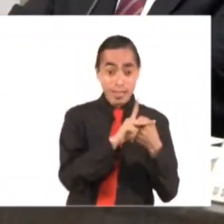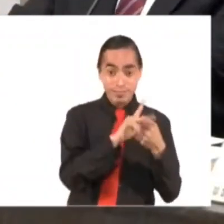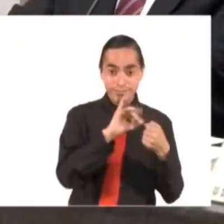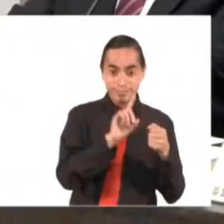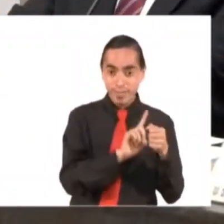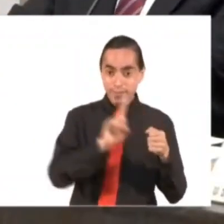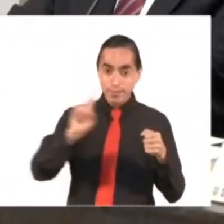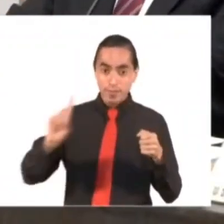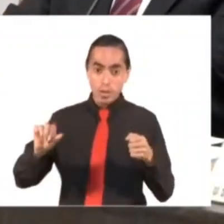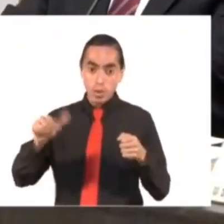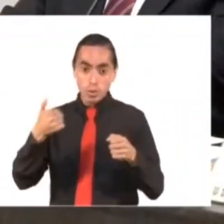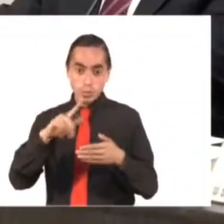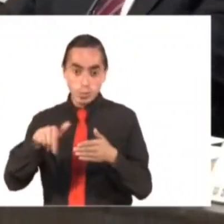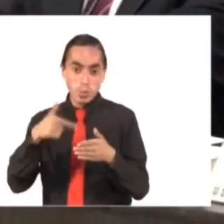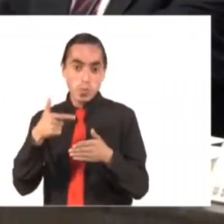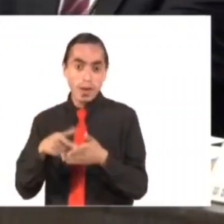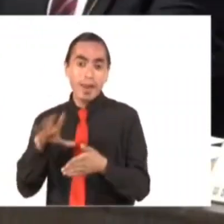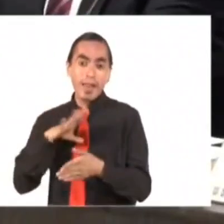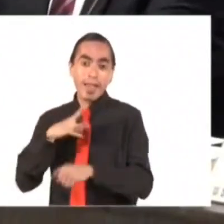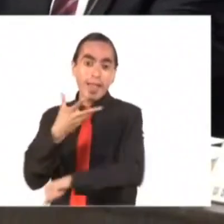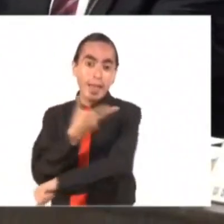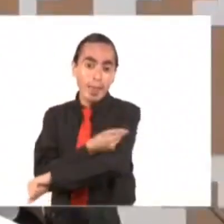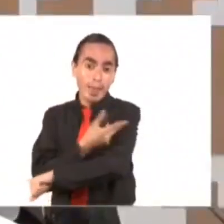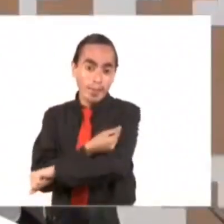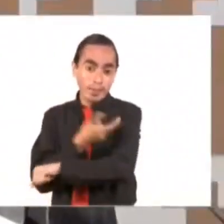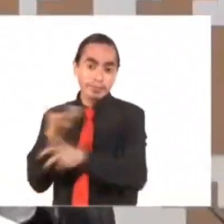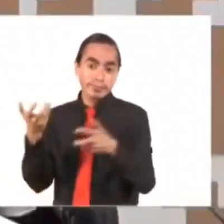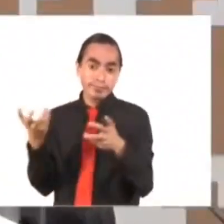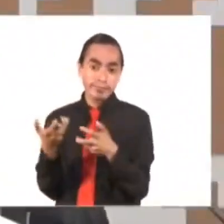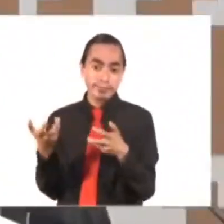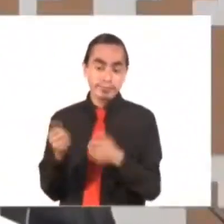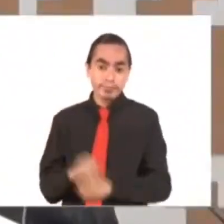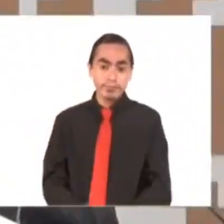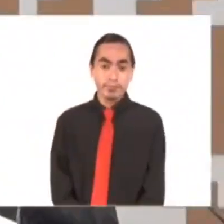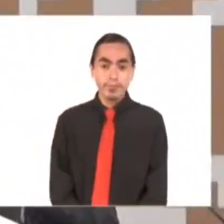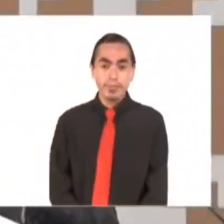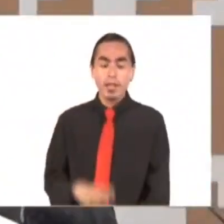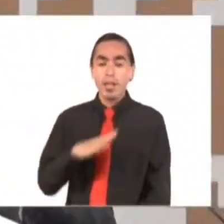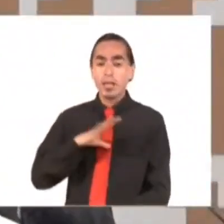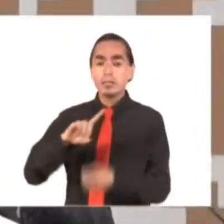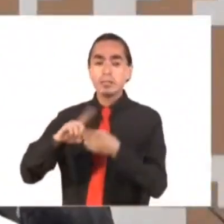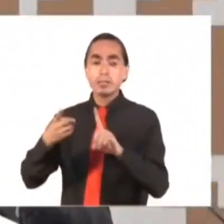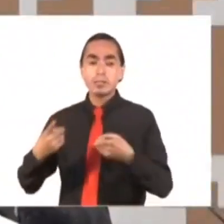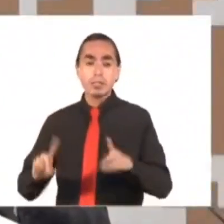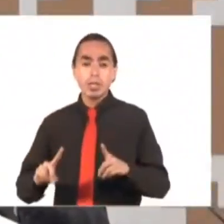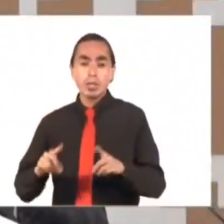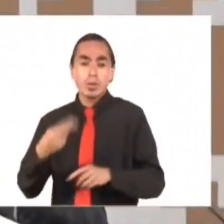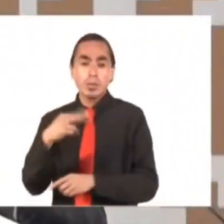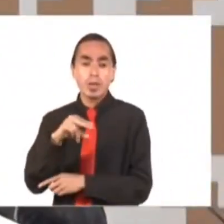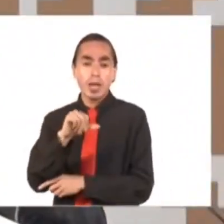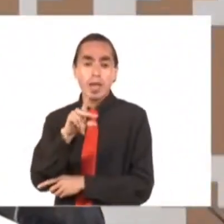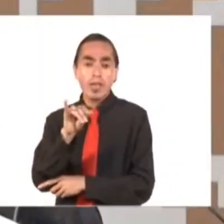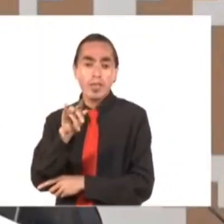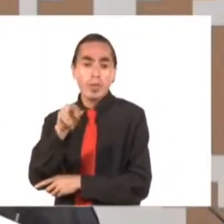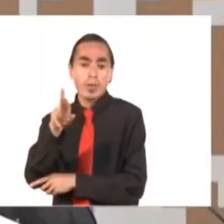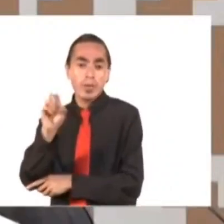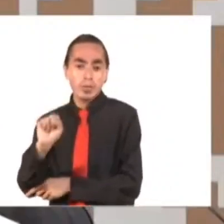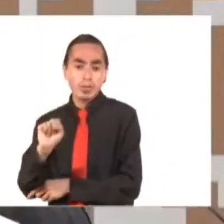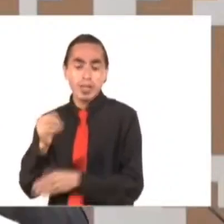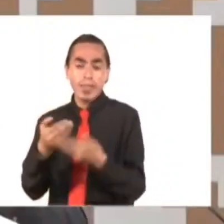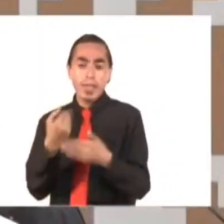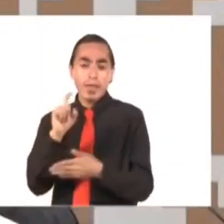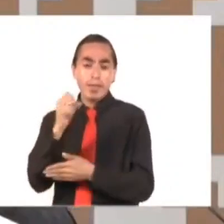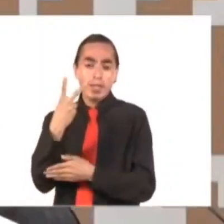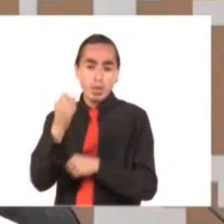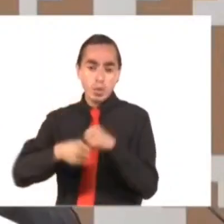de México, desarrollando vacunas, desarrollando pues unas cosas que se llaman adenovirus, que desde hace 22